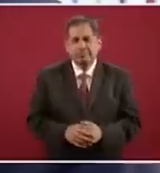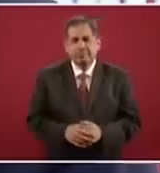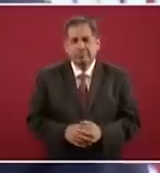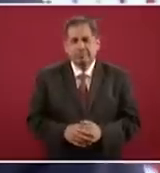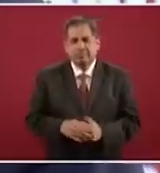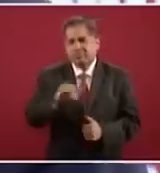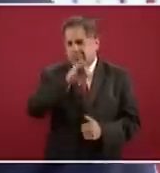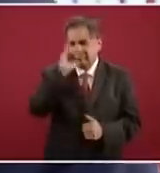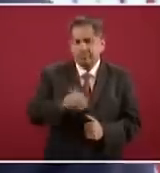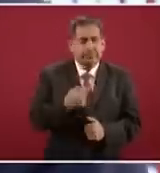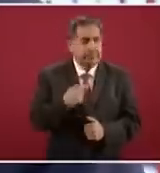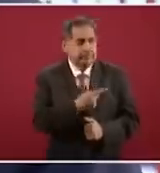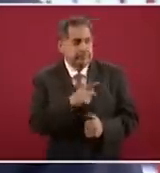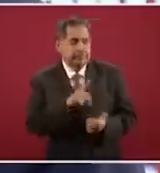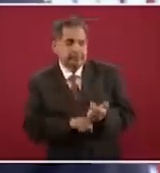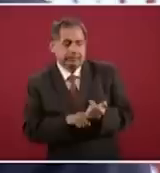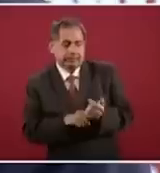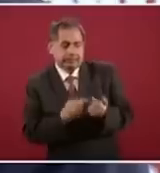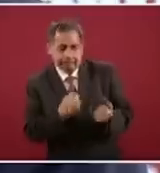haríamos un acuerdo